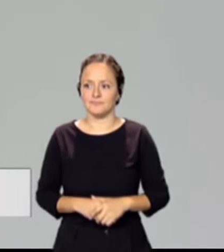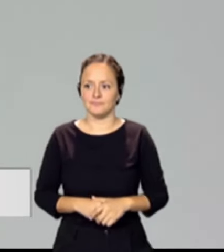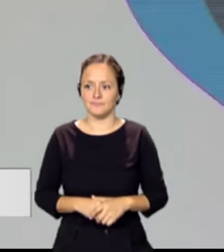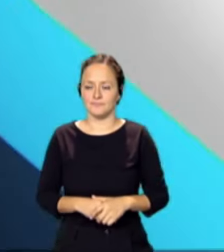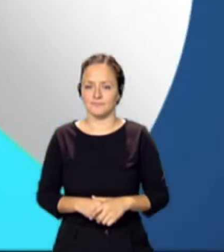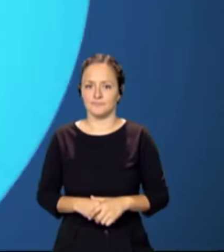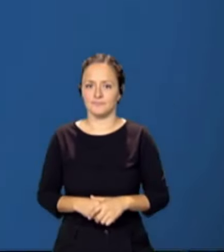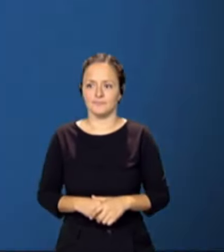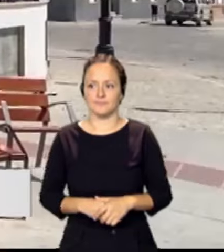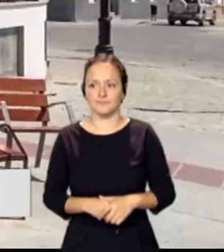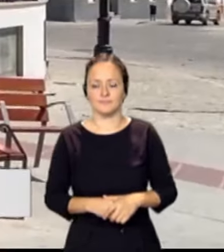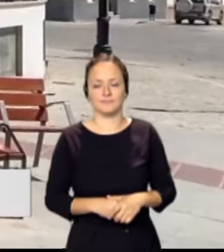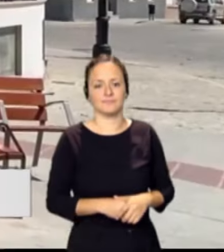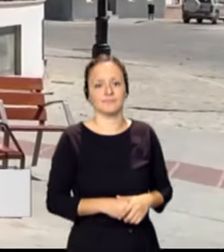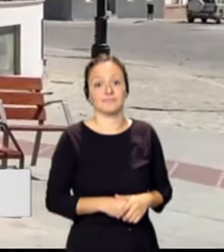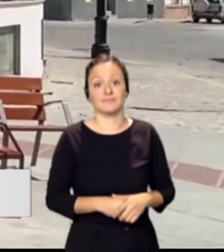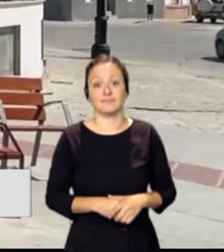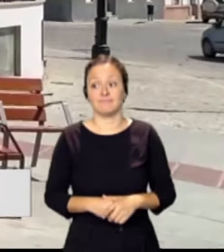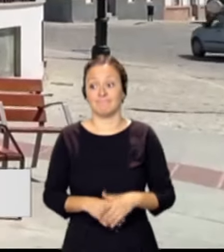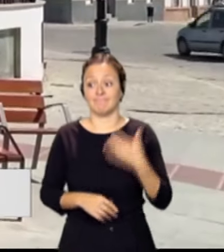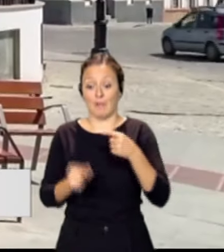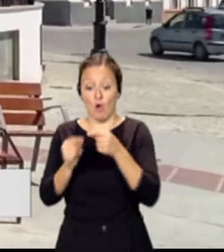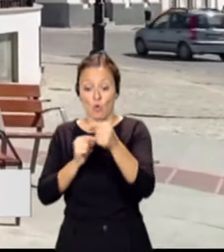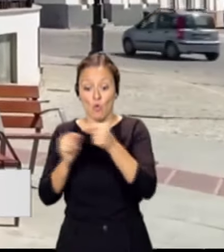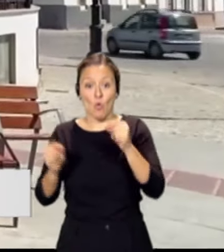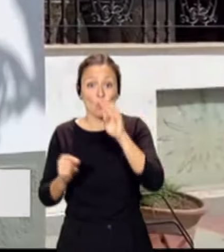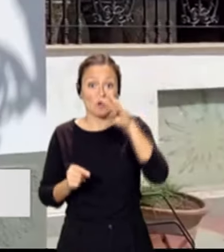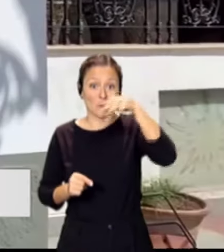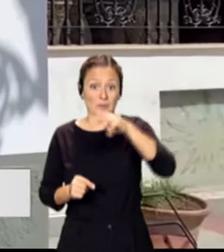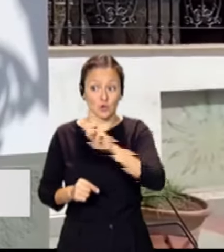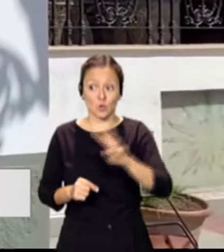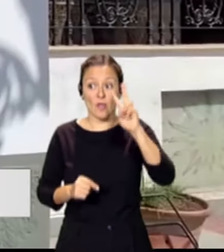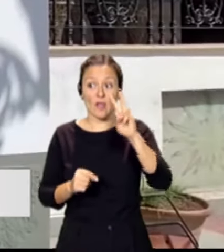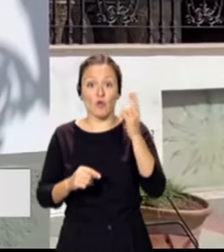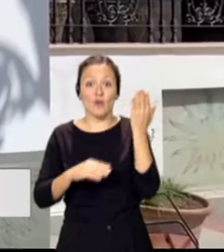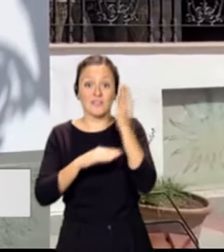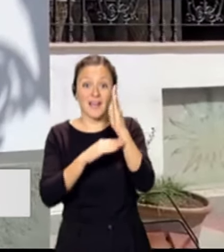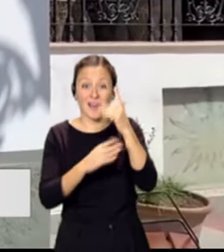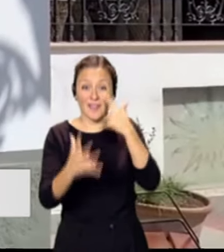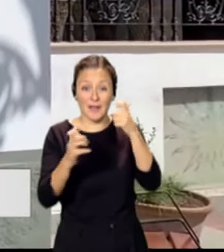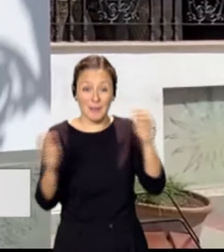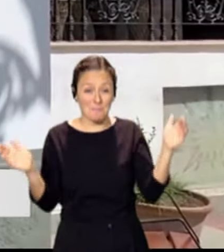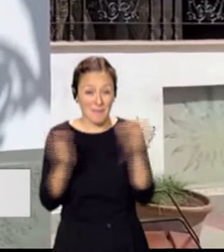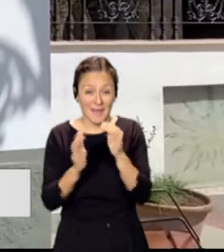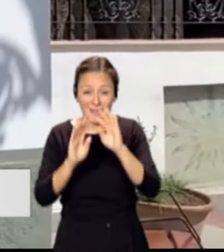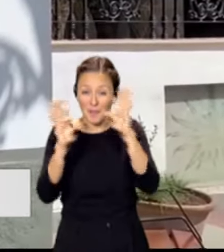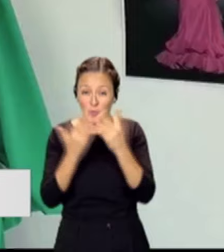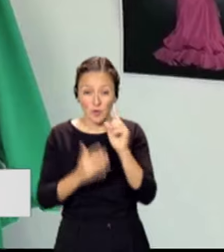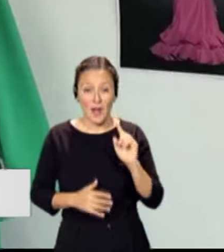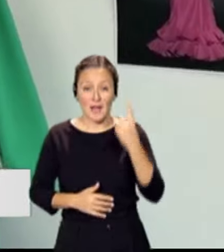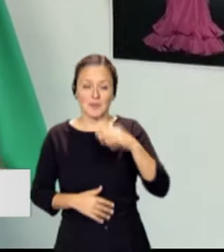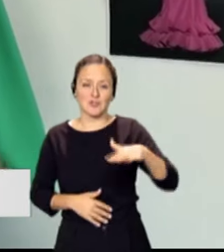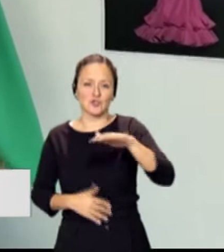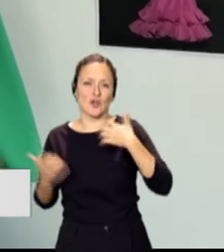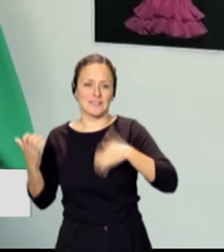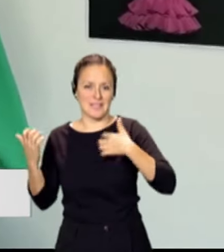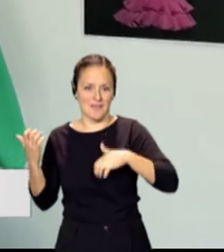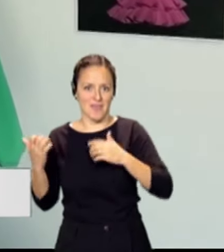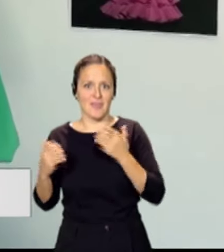libro y tan solo 4 Met cuad mide la galería de arte más pequeña del mundo están en Sevilla y es un